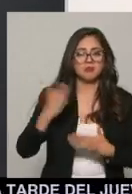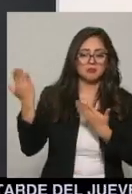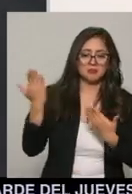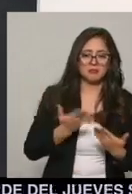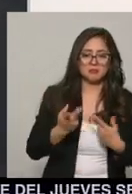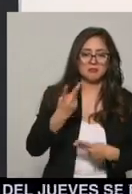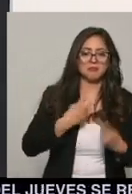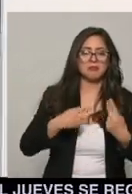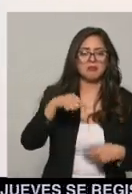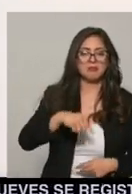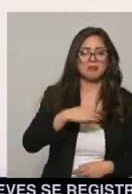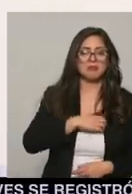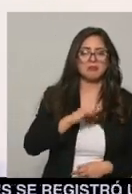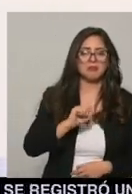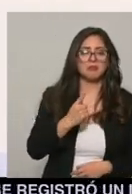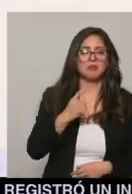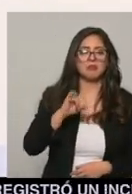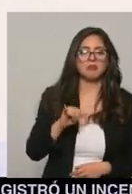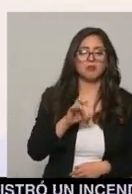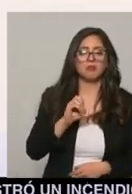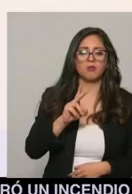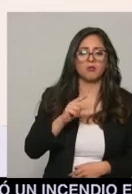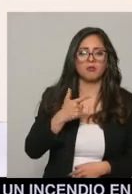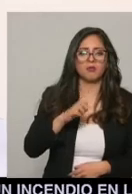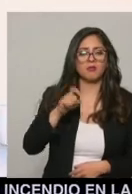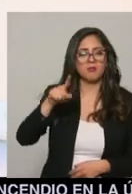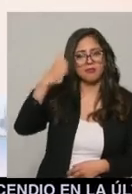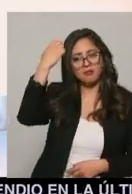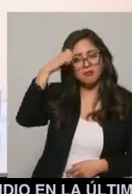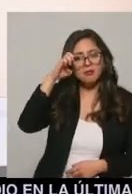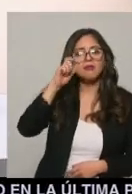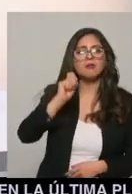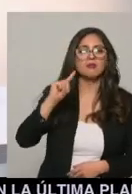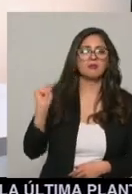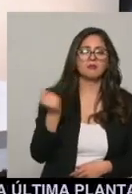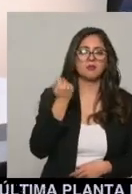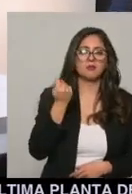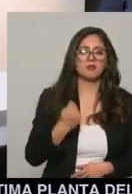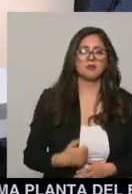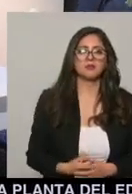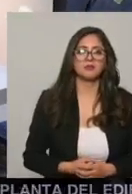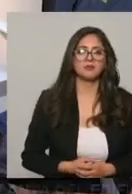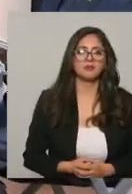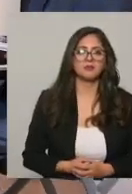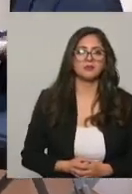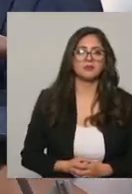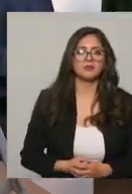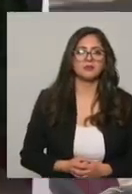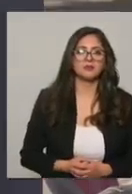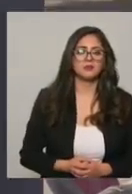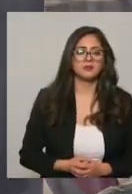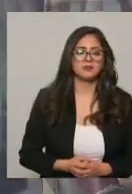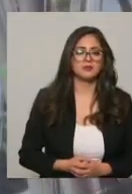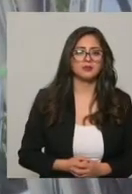aquí en Capital 21 Jorge Bravo, especialista en tecnología. Ya volvemos.